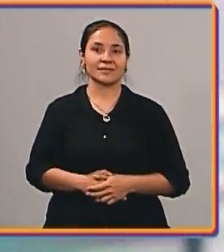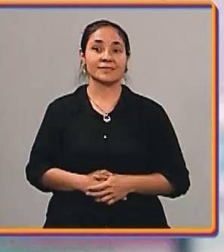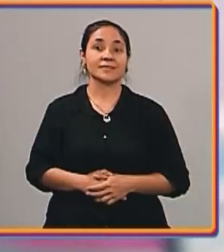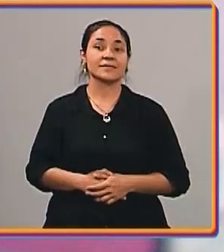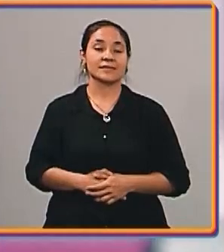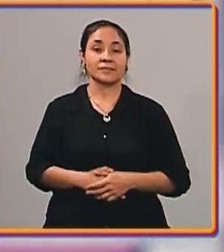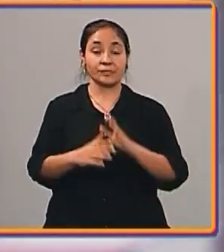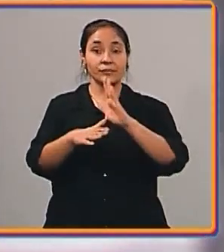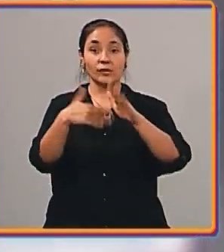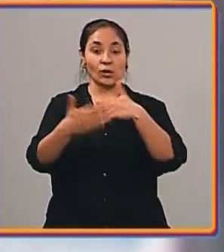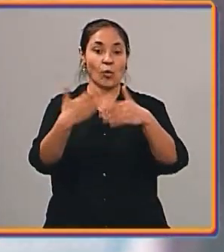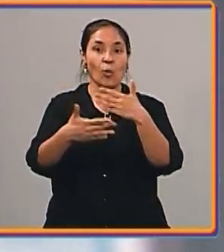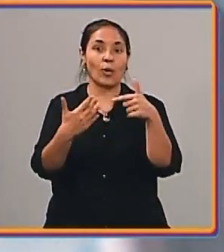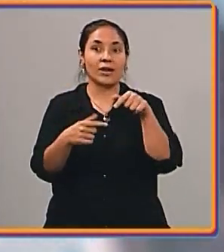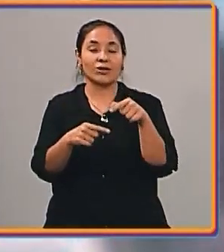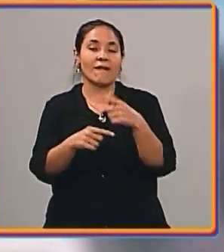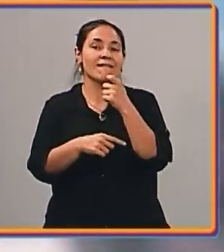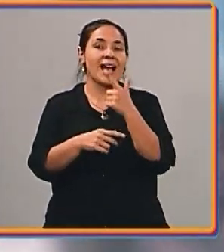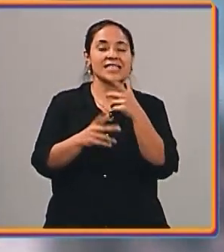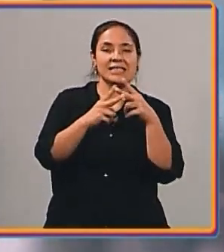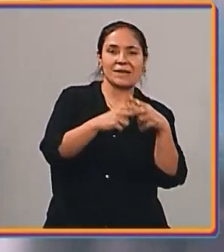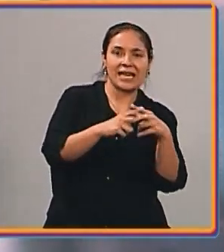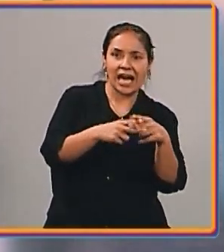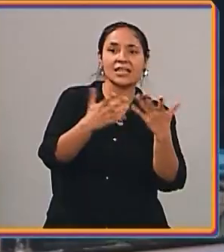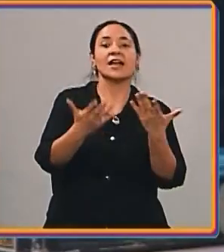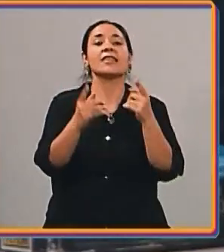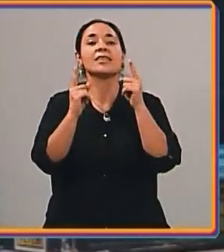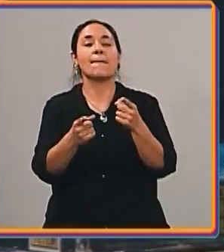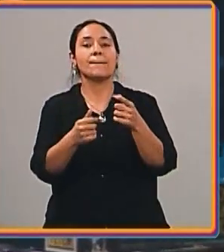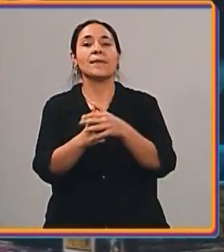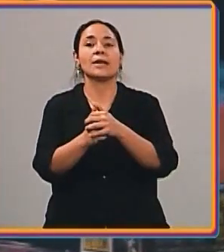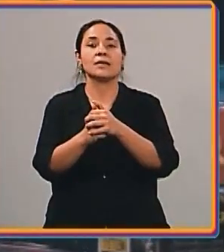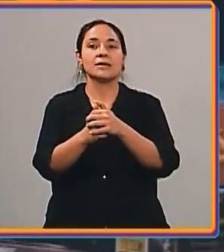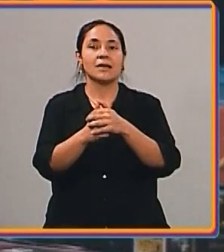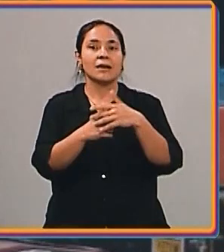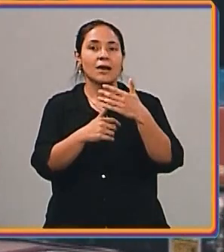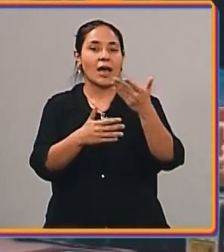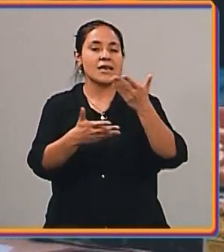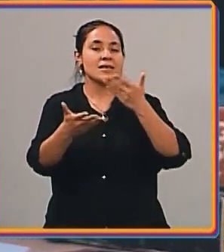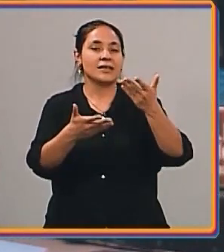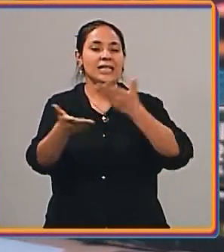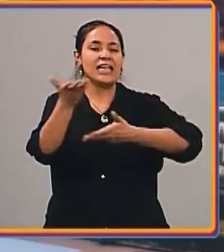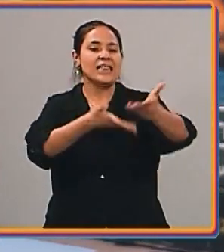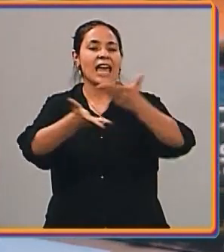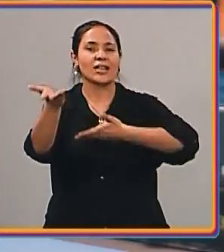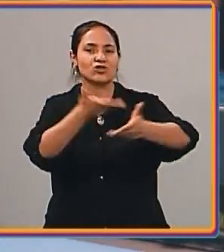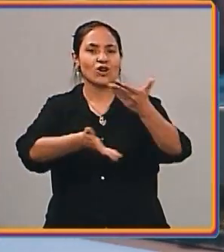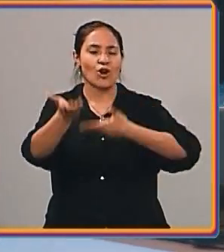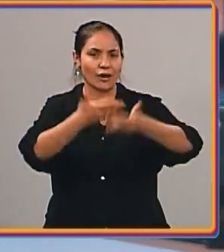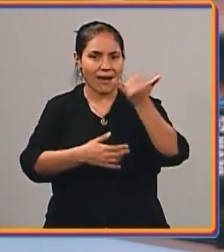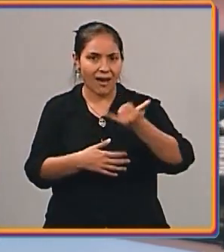gran recibimiento, debido a la simpleza de sus mecánicas, pero también a la multiplicidad de interacciones que tienen estas entre